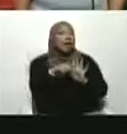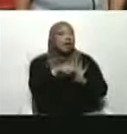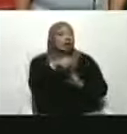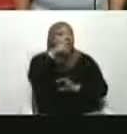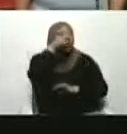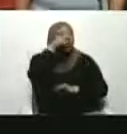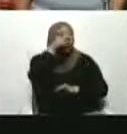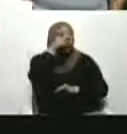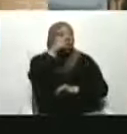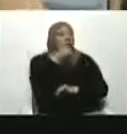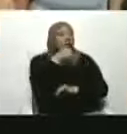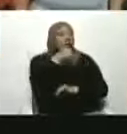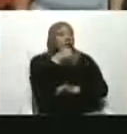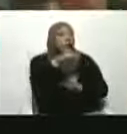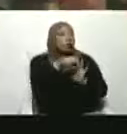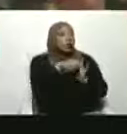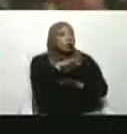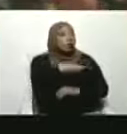H deall